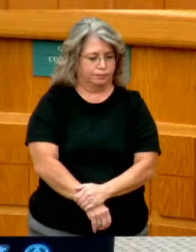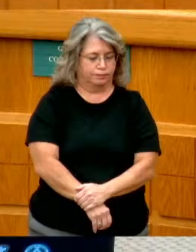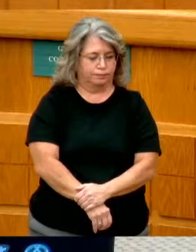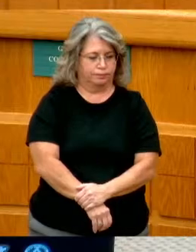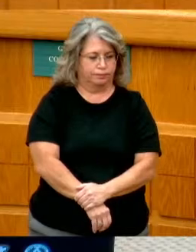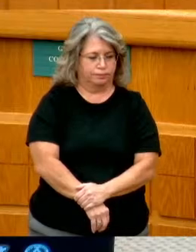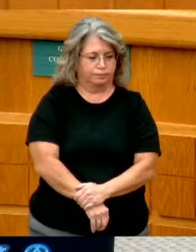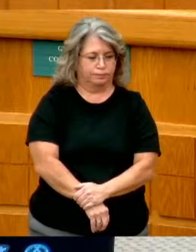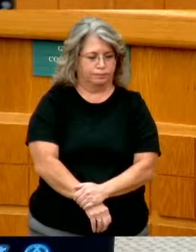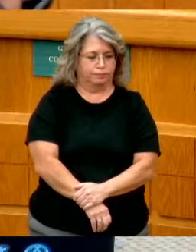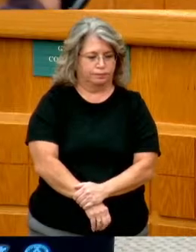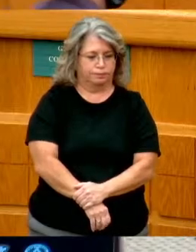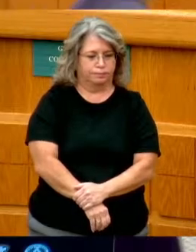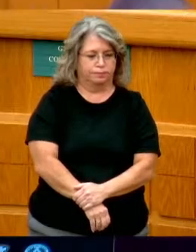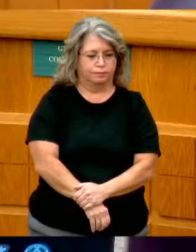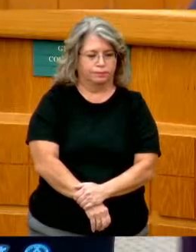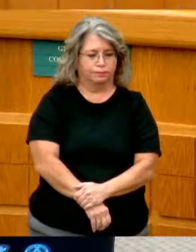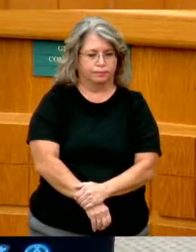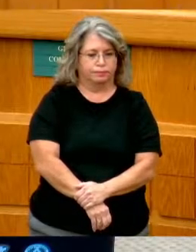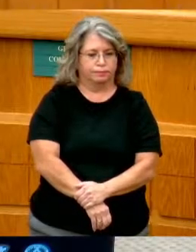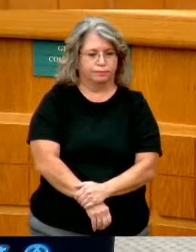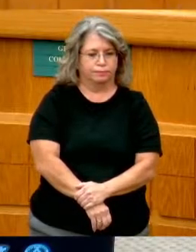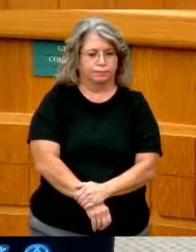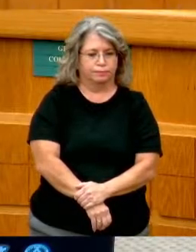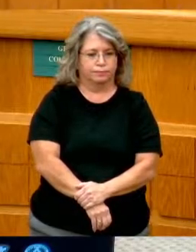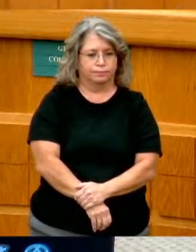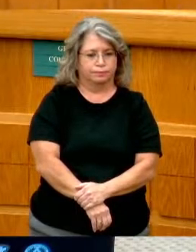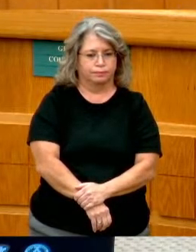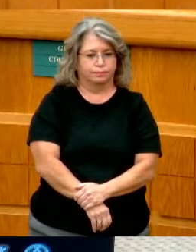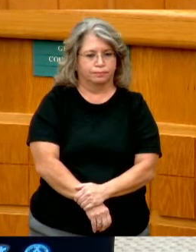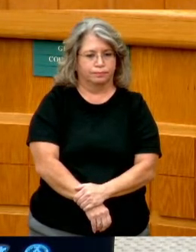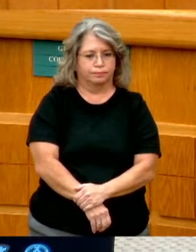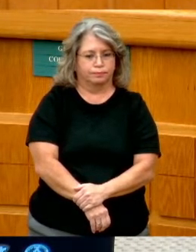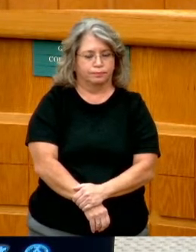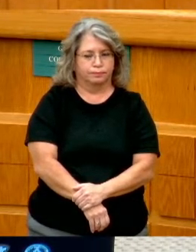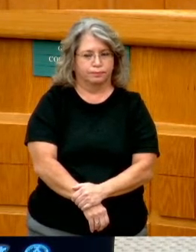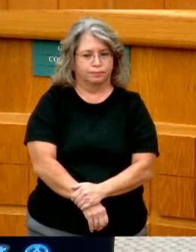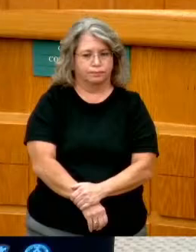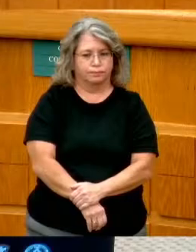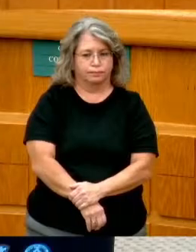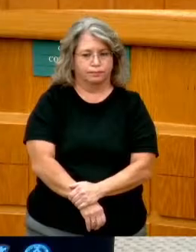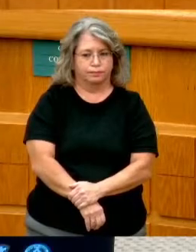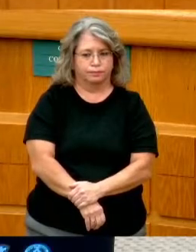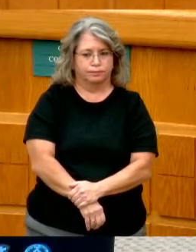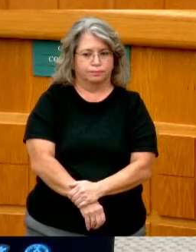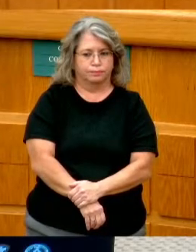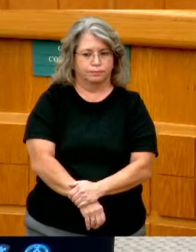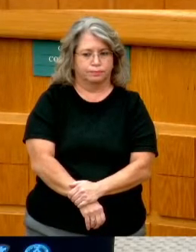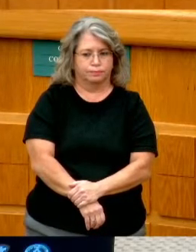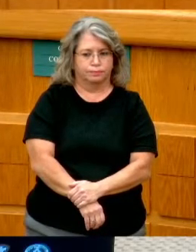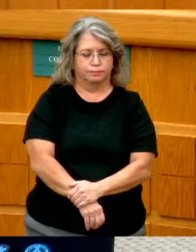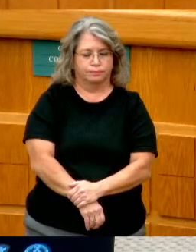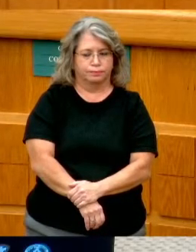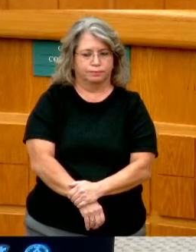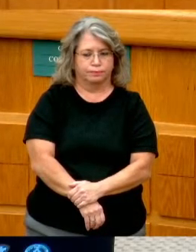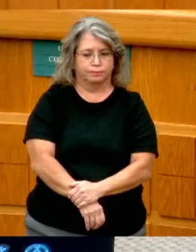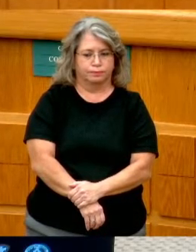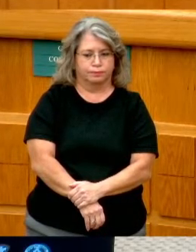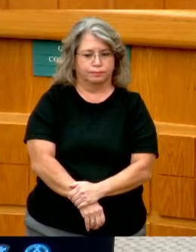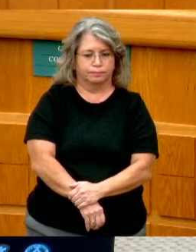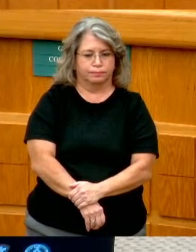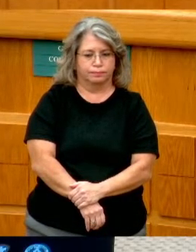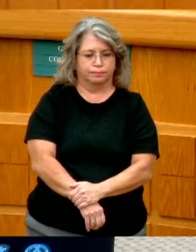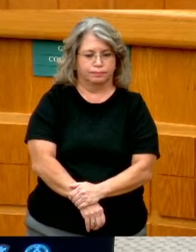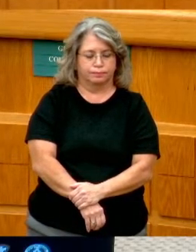www.cctexas.com/vaccine registration. A la fecha se han administrado más de 55,380 vacunas a través del Distrito de Salud y otros